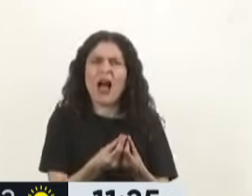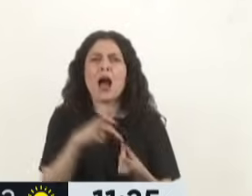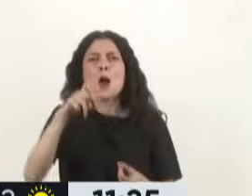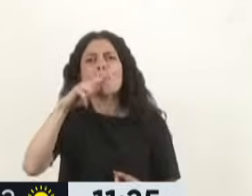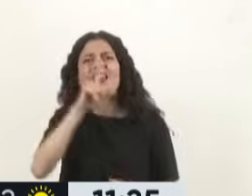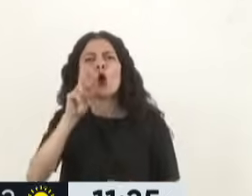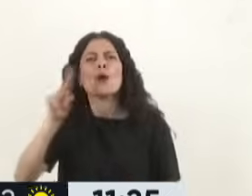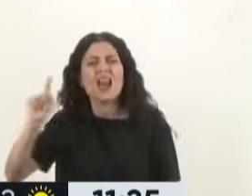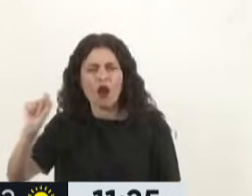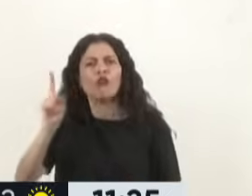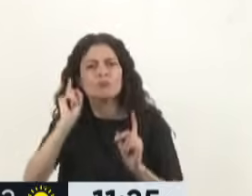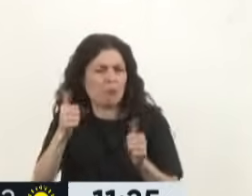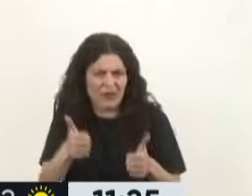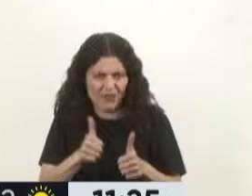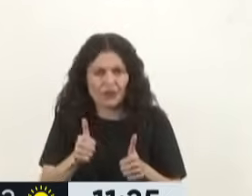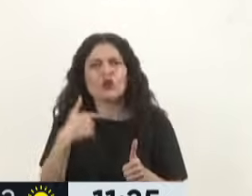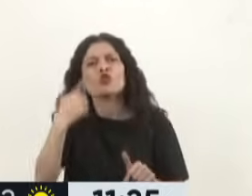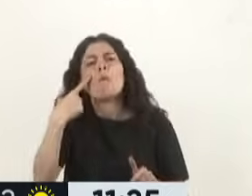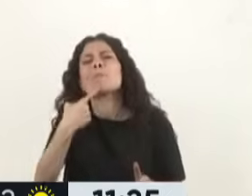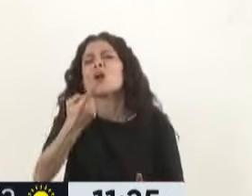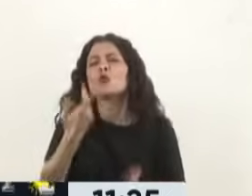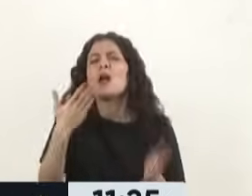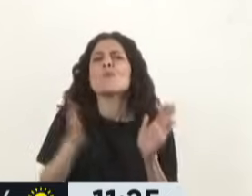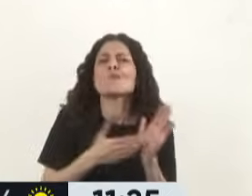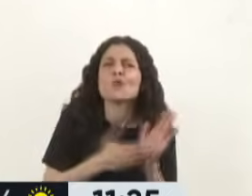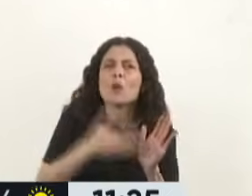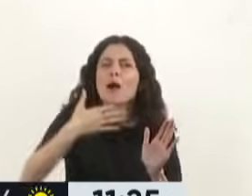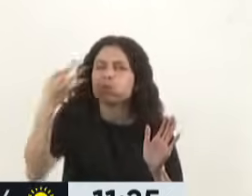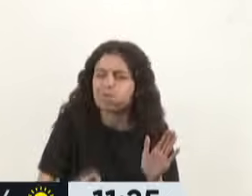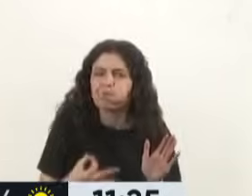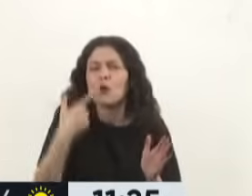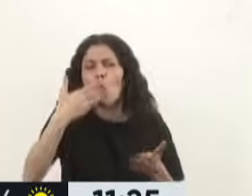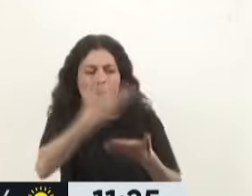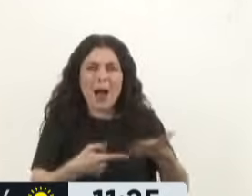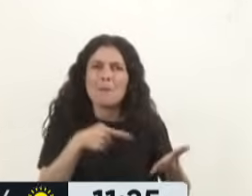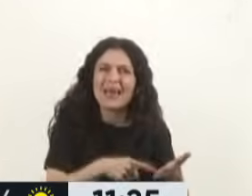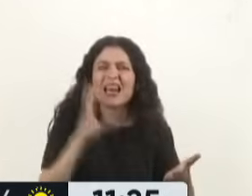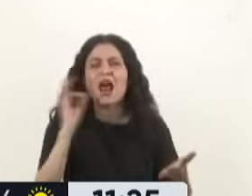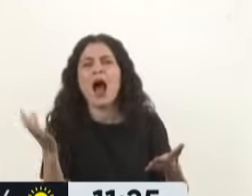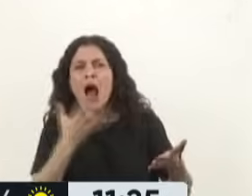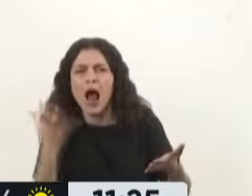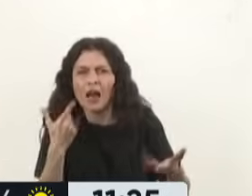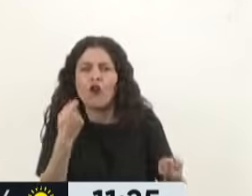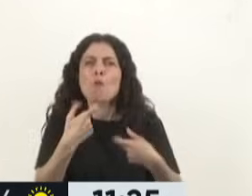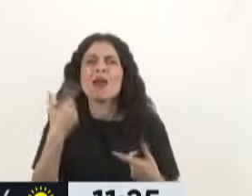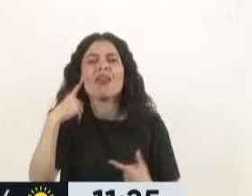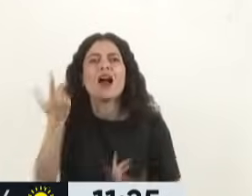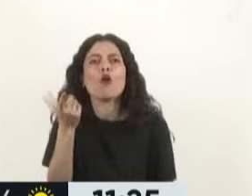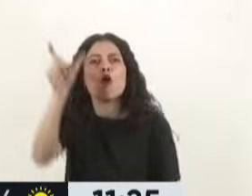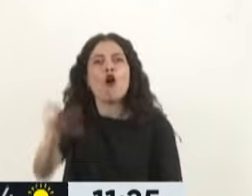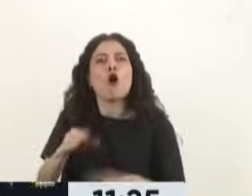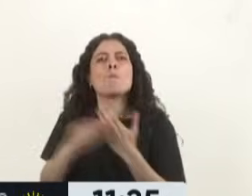hay pruebas concretas, en papel o lo que sea, de que muestren la inocencia de